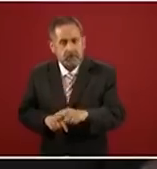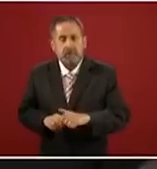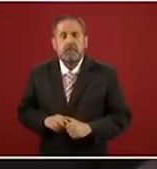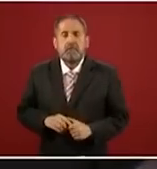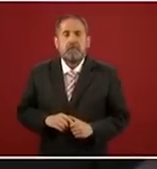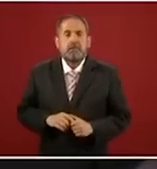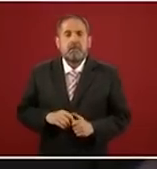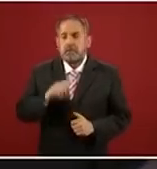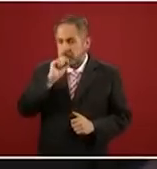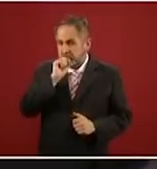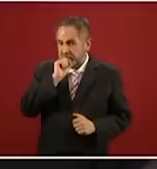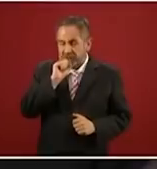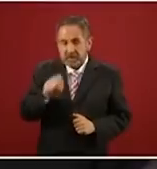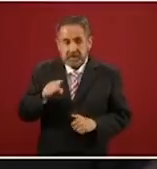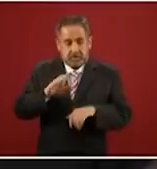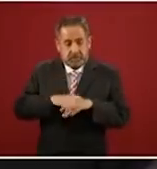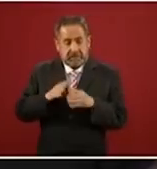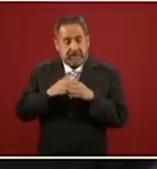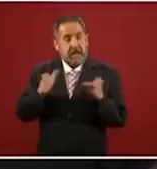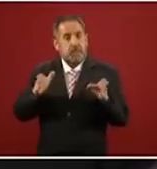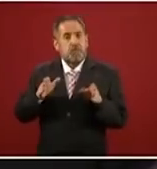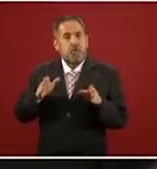se está ampliando